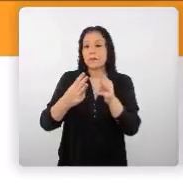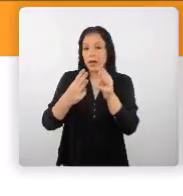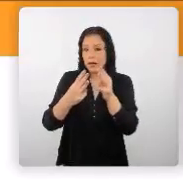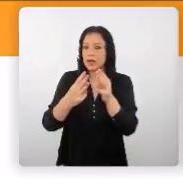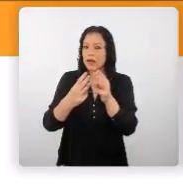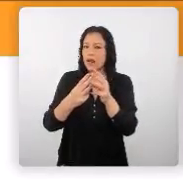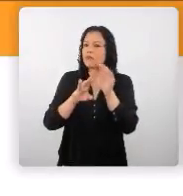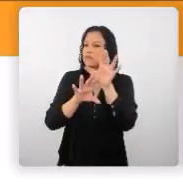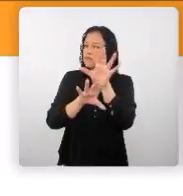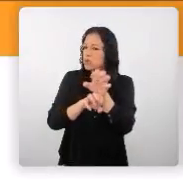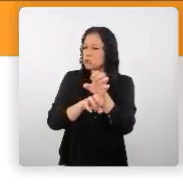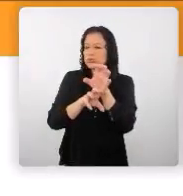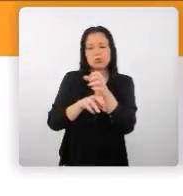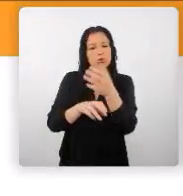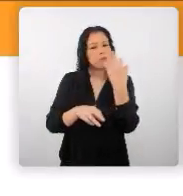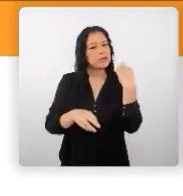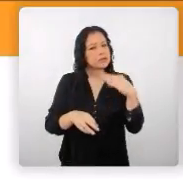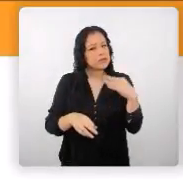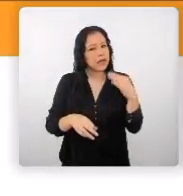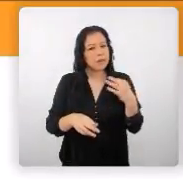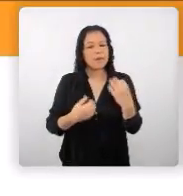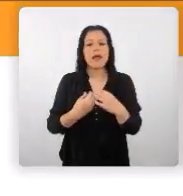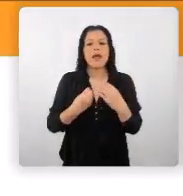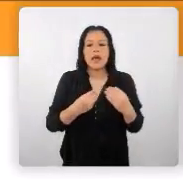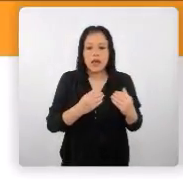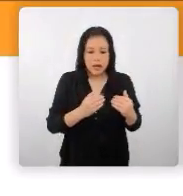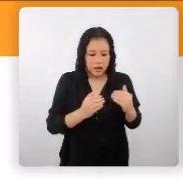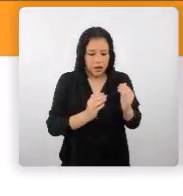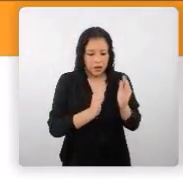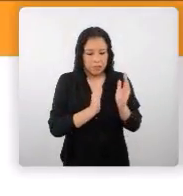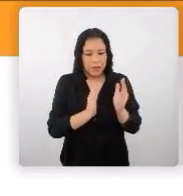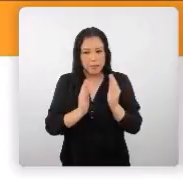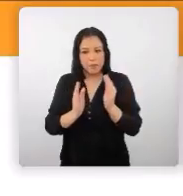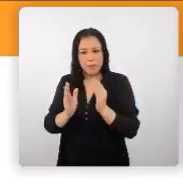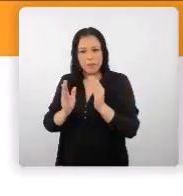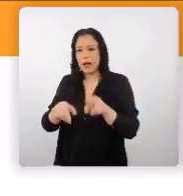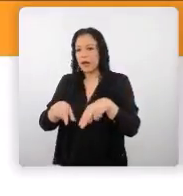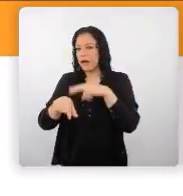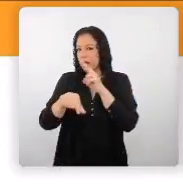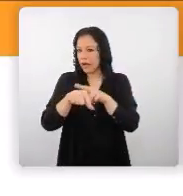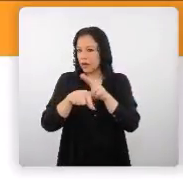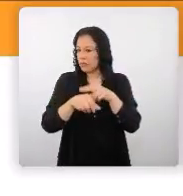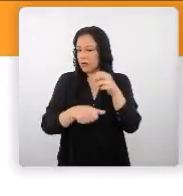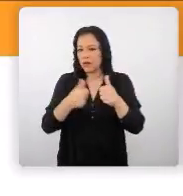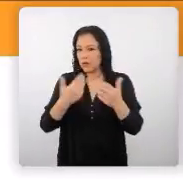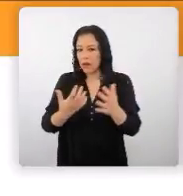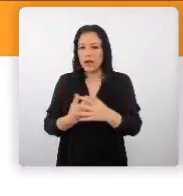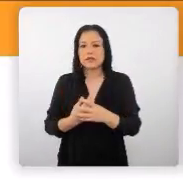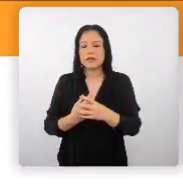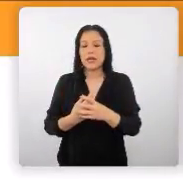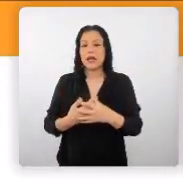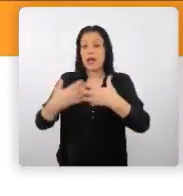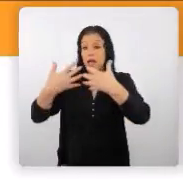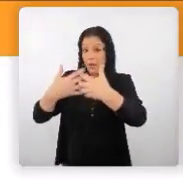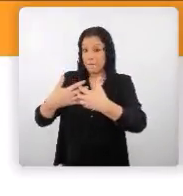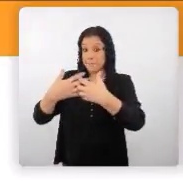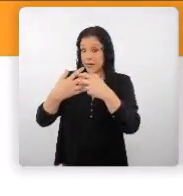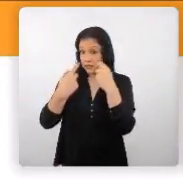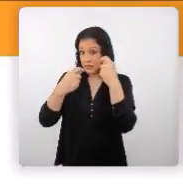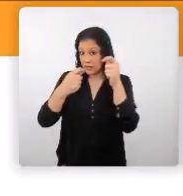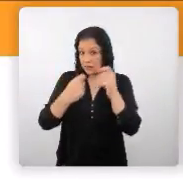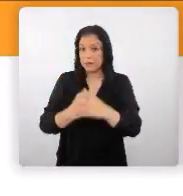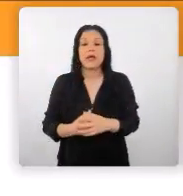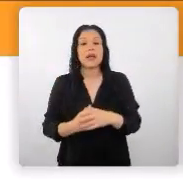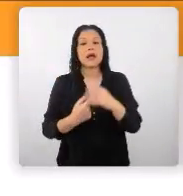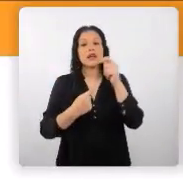bastante tradicional, ¿no? La cadena de comercialización tradicional que consiste en agencia de viaje, tour